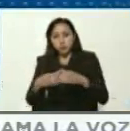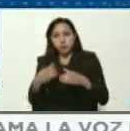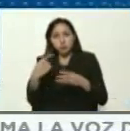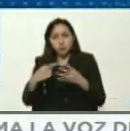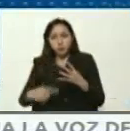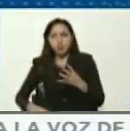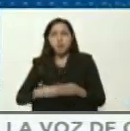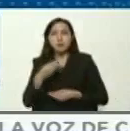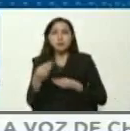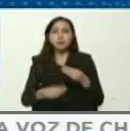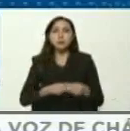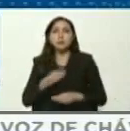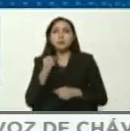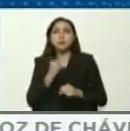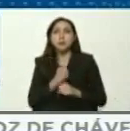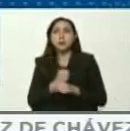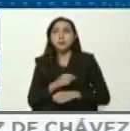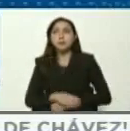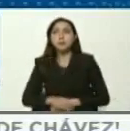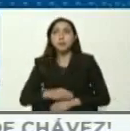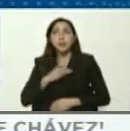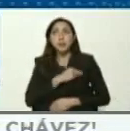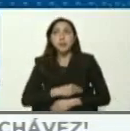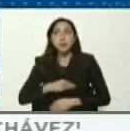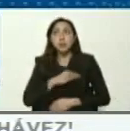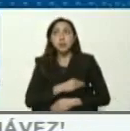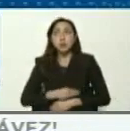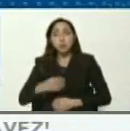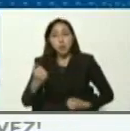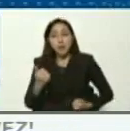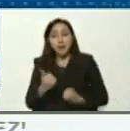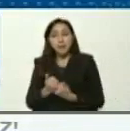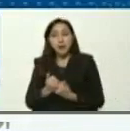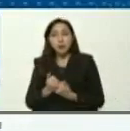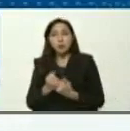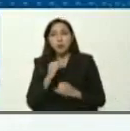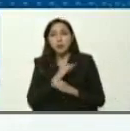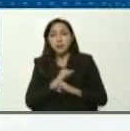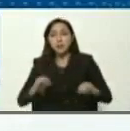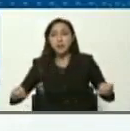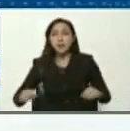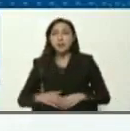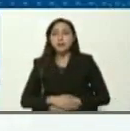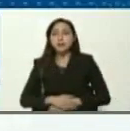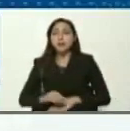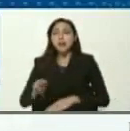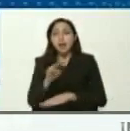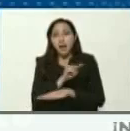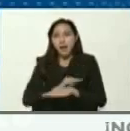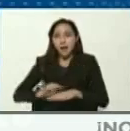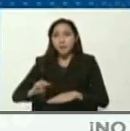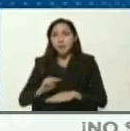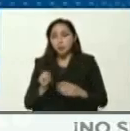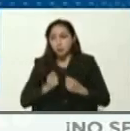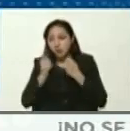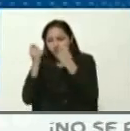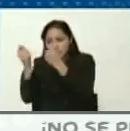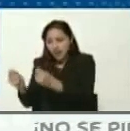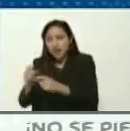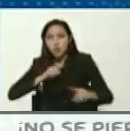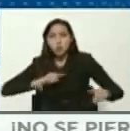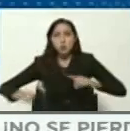círculo. La base de misiones debe terminarse, le dije al ministro coordinador de